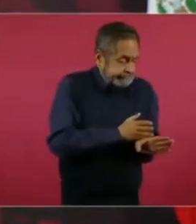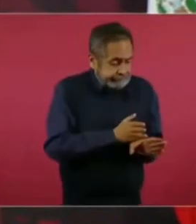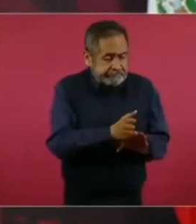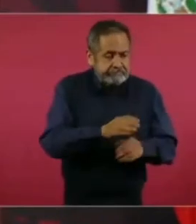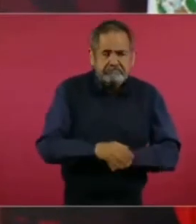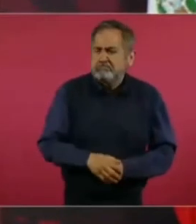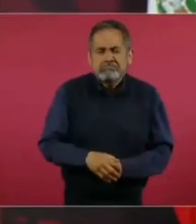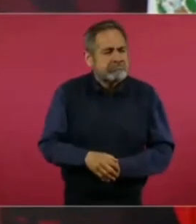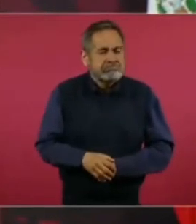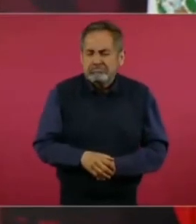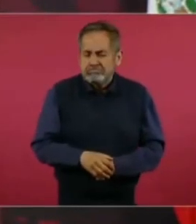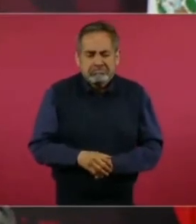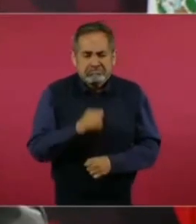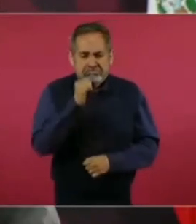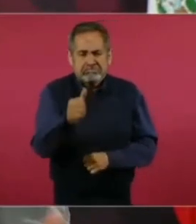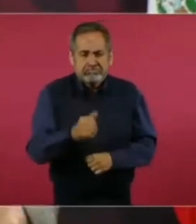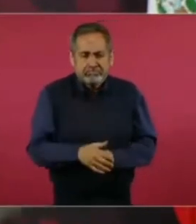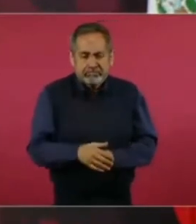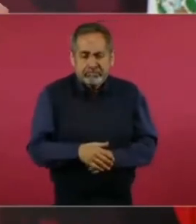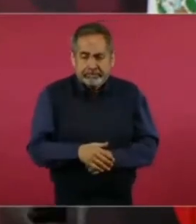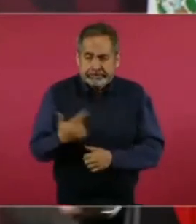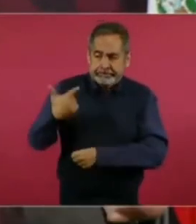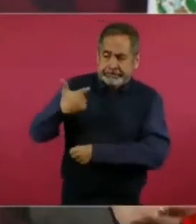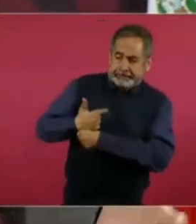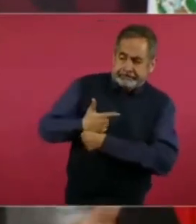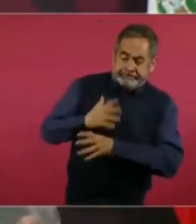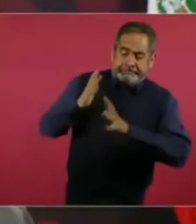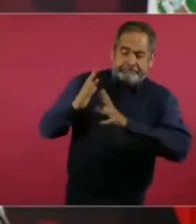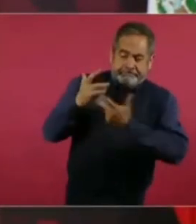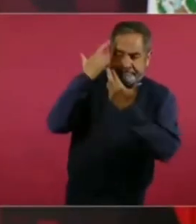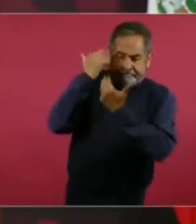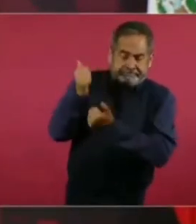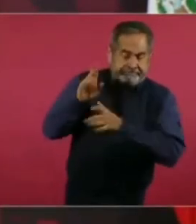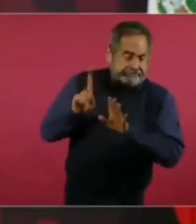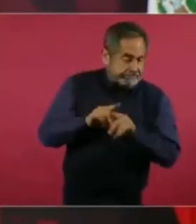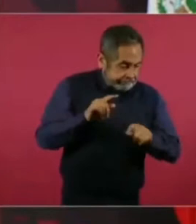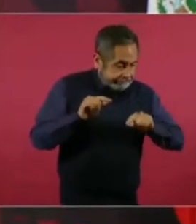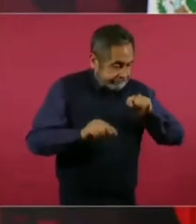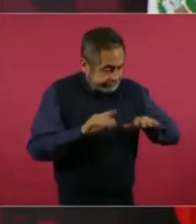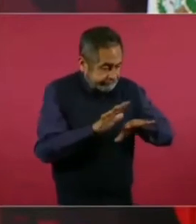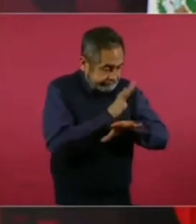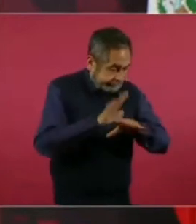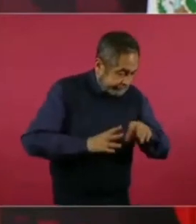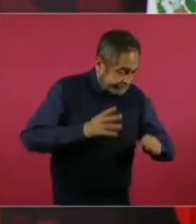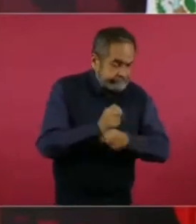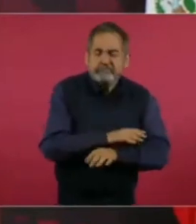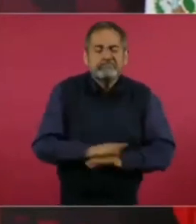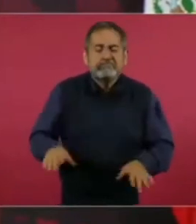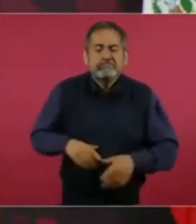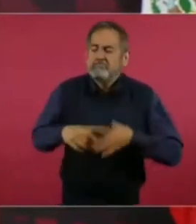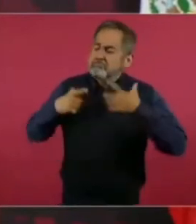actuación, de llevar a cabo reformas, no,